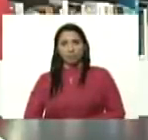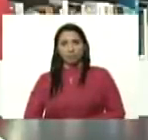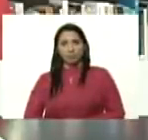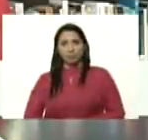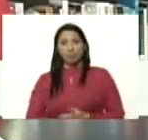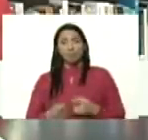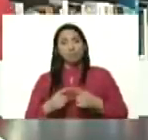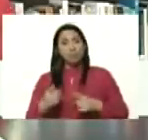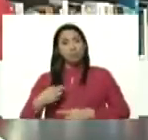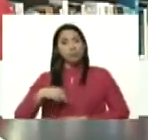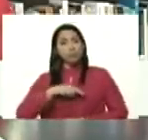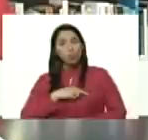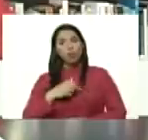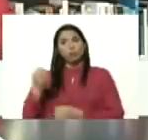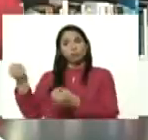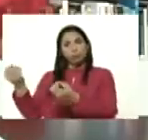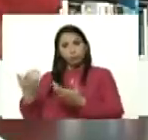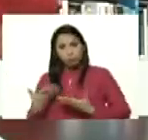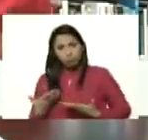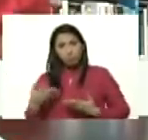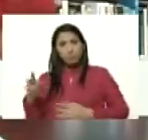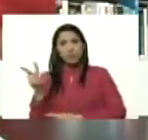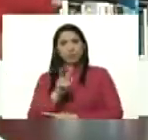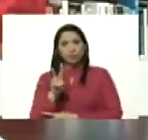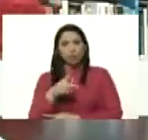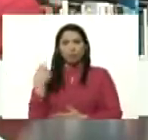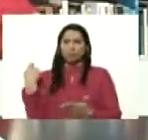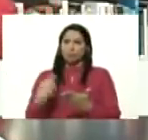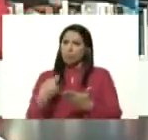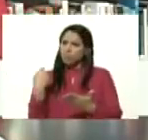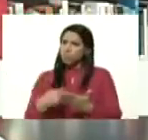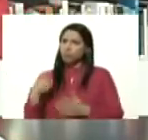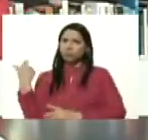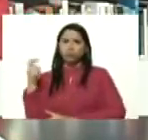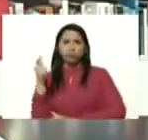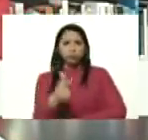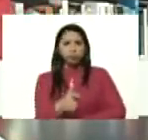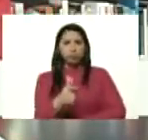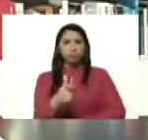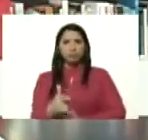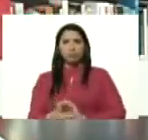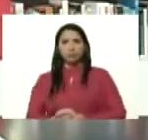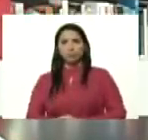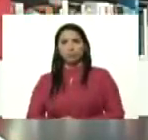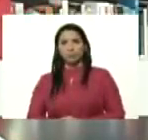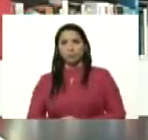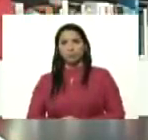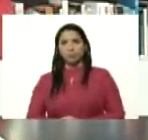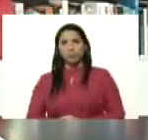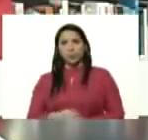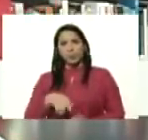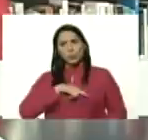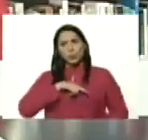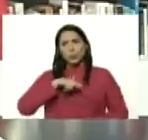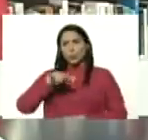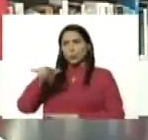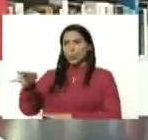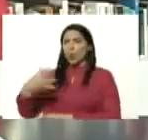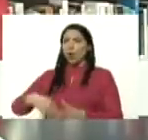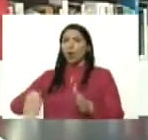para nosotros, traer a esos venezolanos, financiar los autobuses, mandar nuestros aviones otra